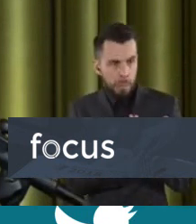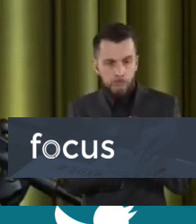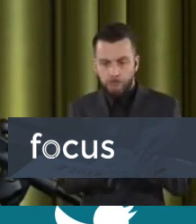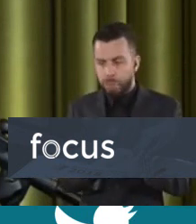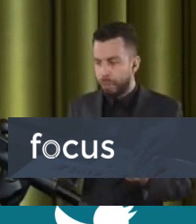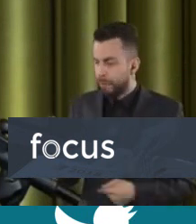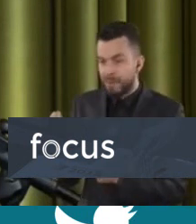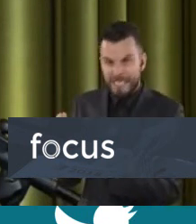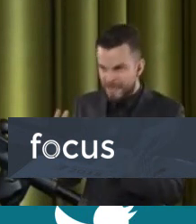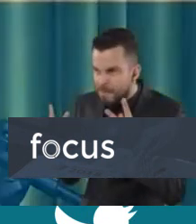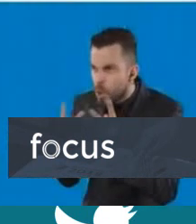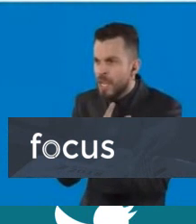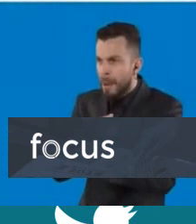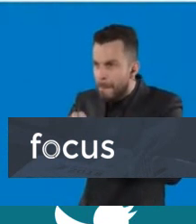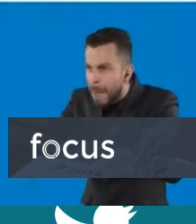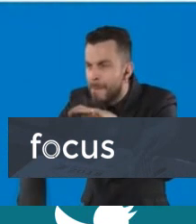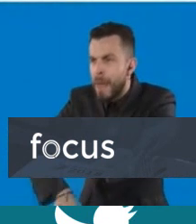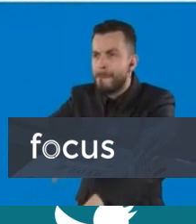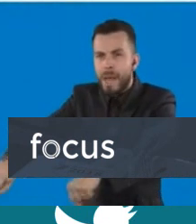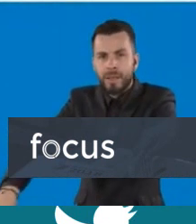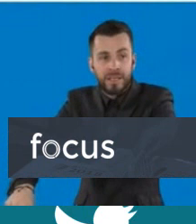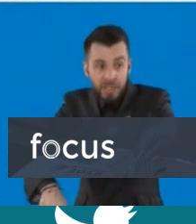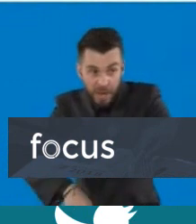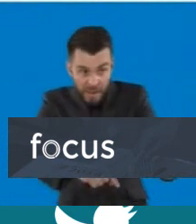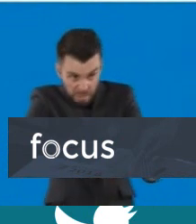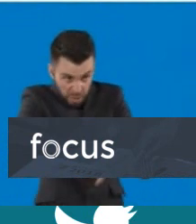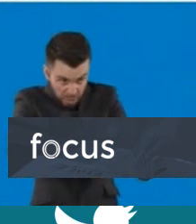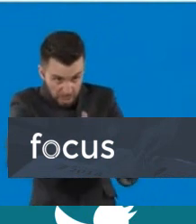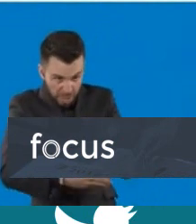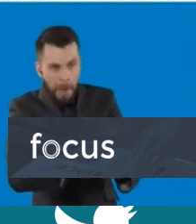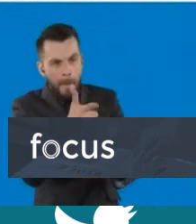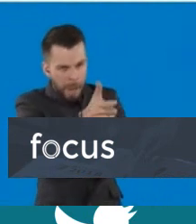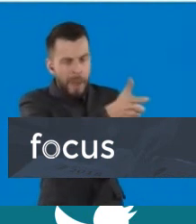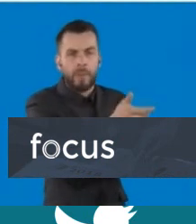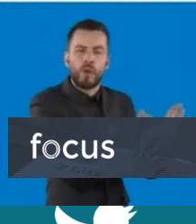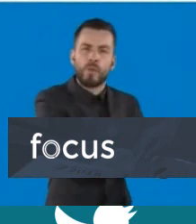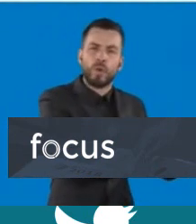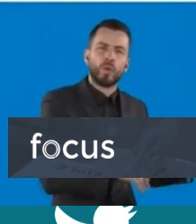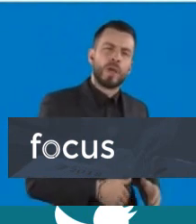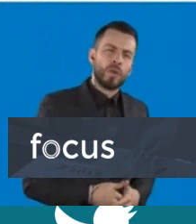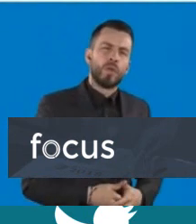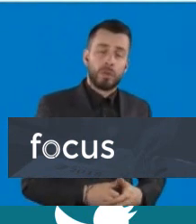ejerciendo violencia en los territorios y contra los firmantes de paz. Y aquí tengo que hacer